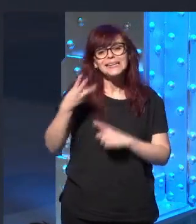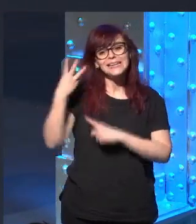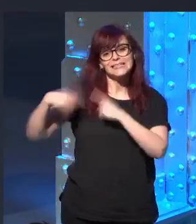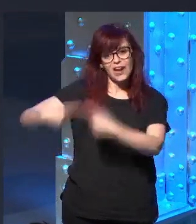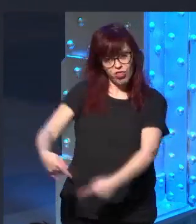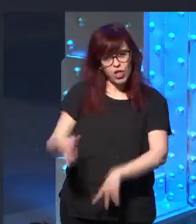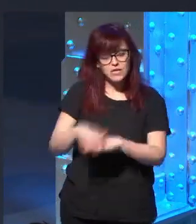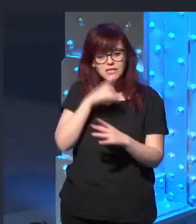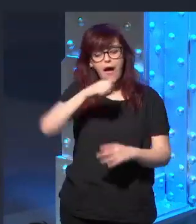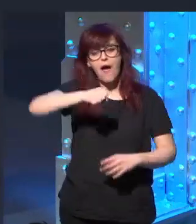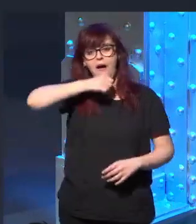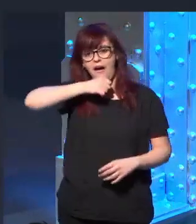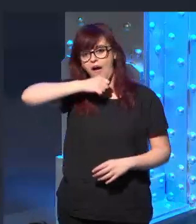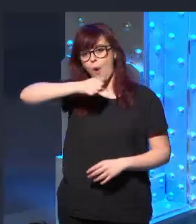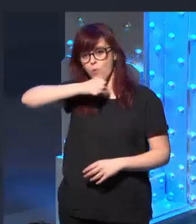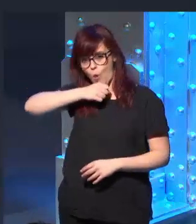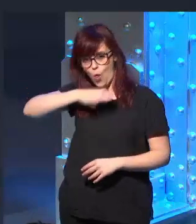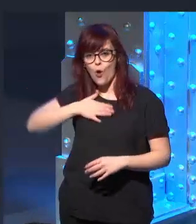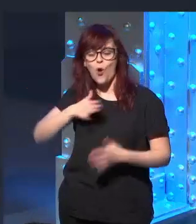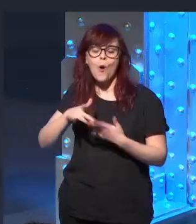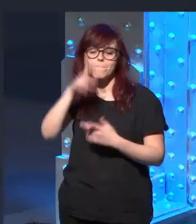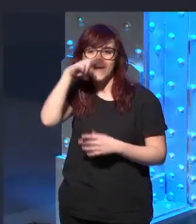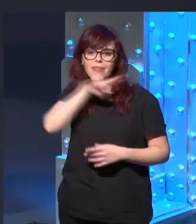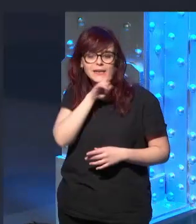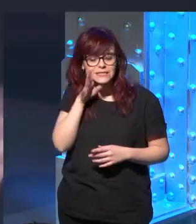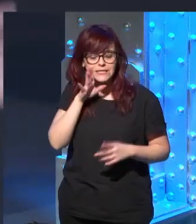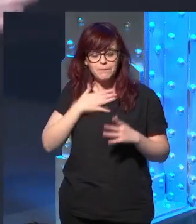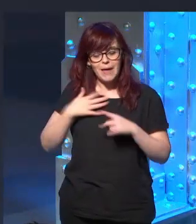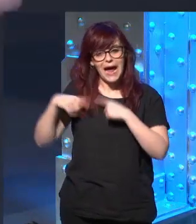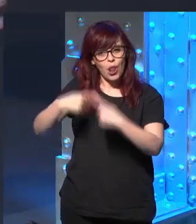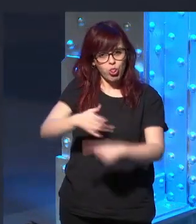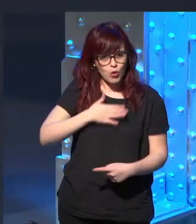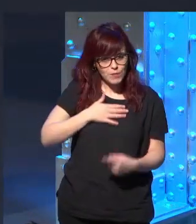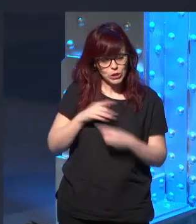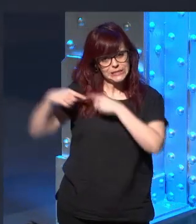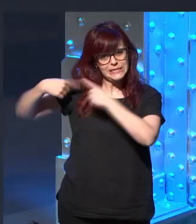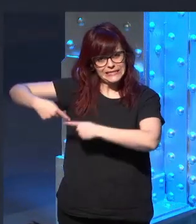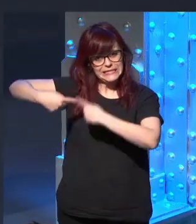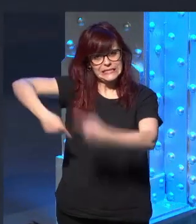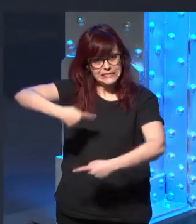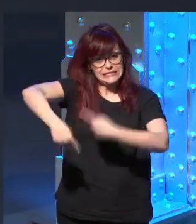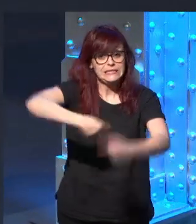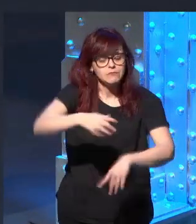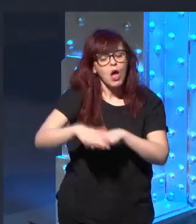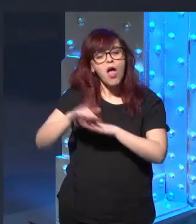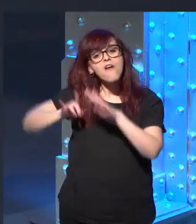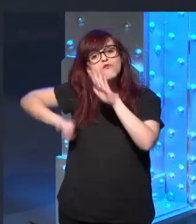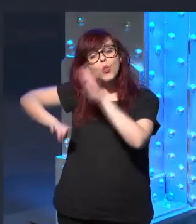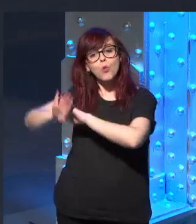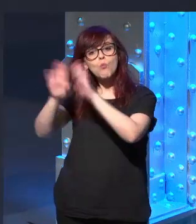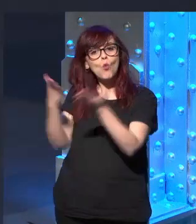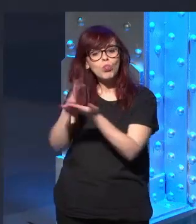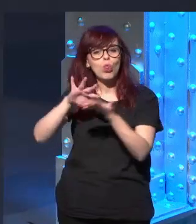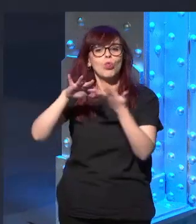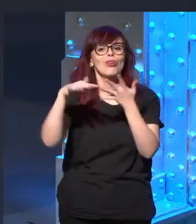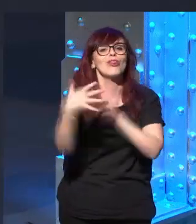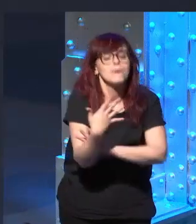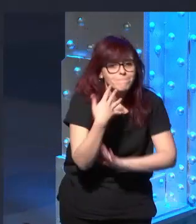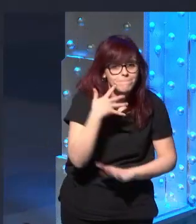generaciones, de la de mis abuelos, de mis padres y la mía, para ver cómo ha ido evolucionando el mundo y este